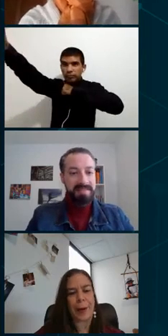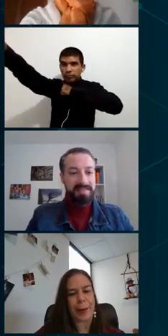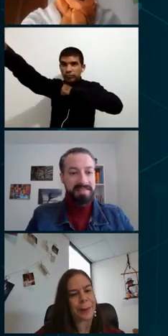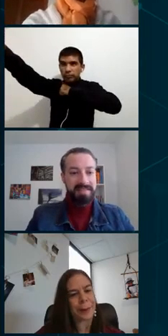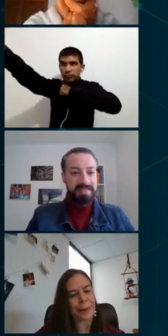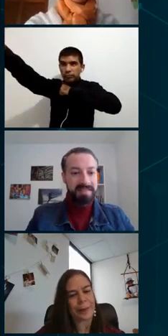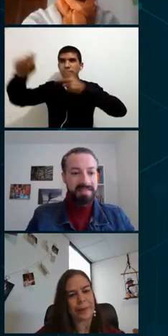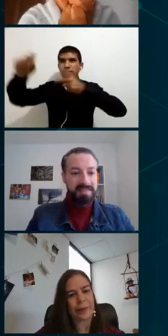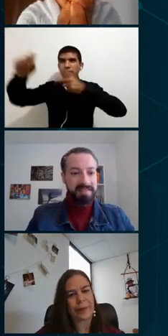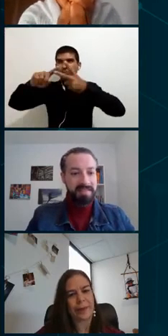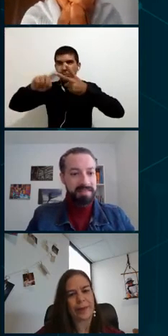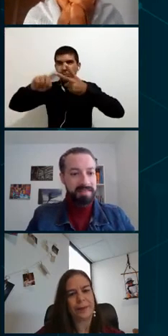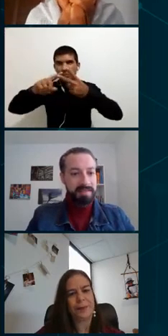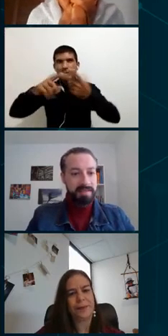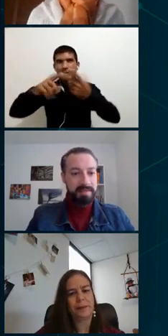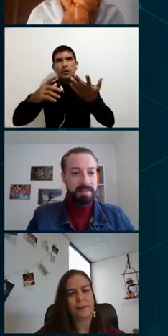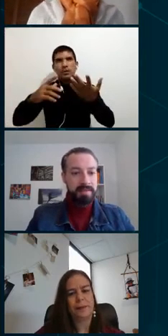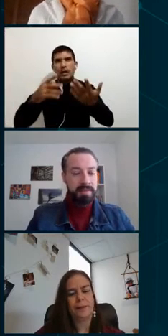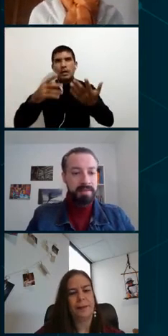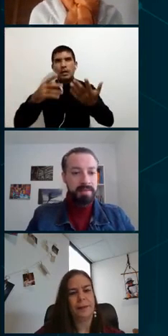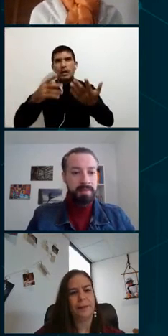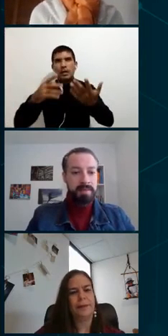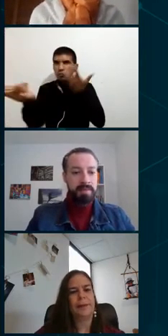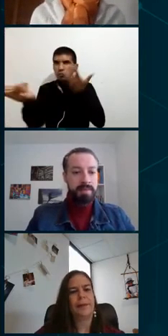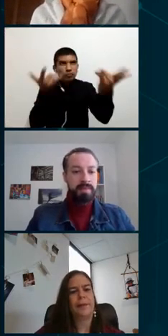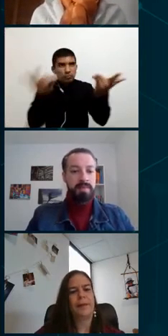ese superhéroe?